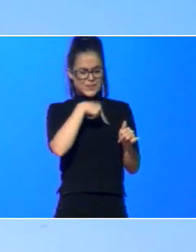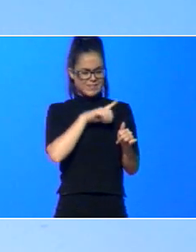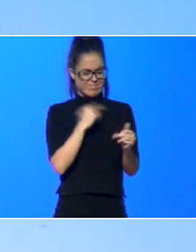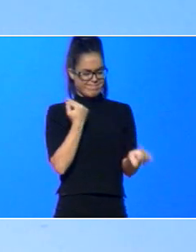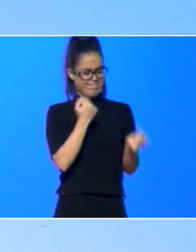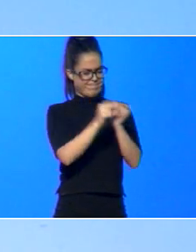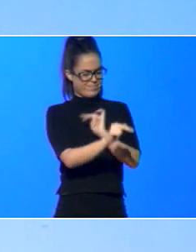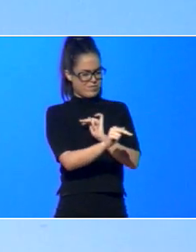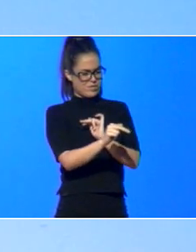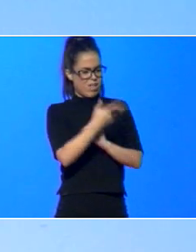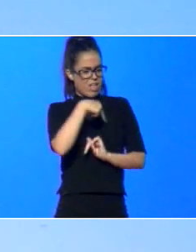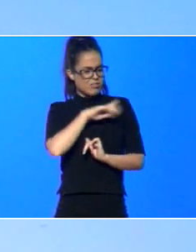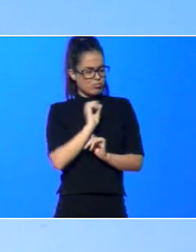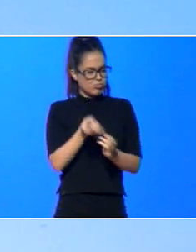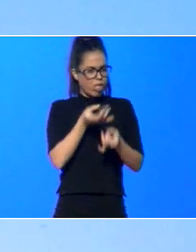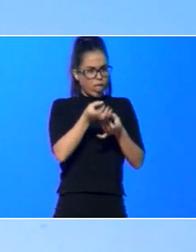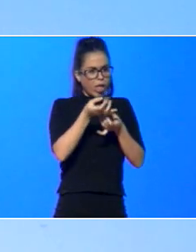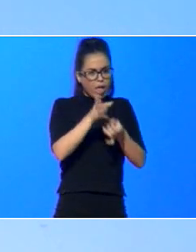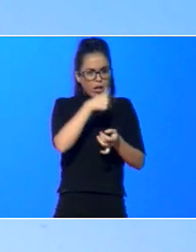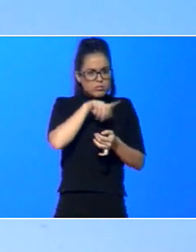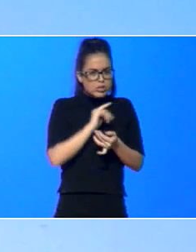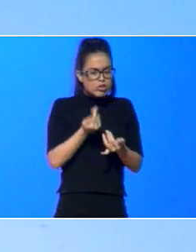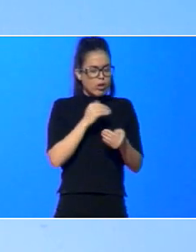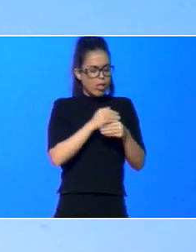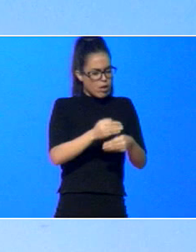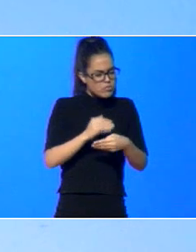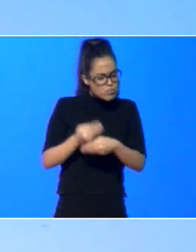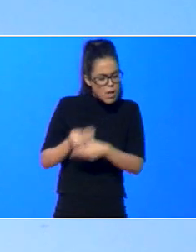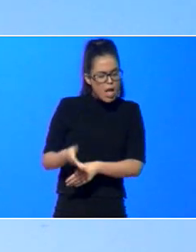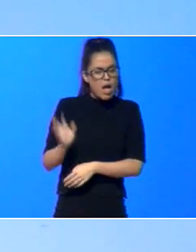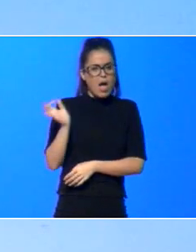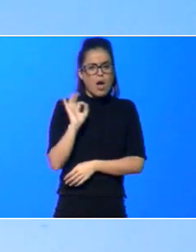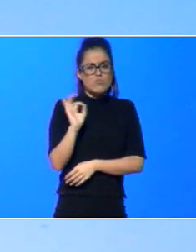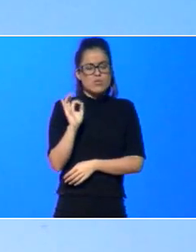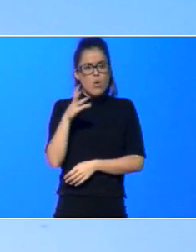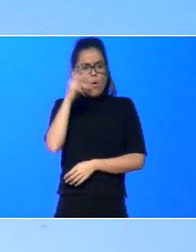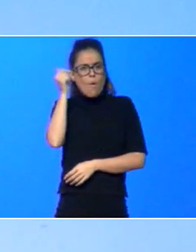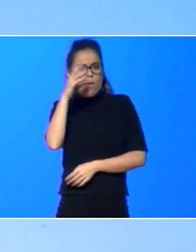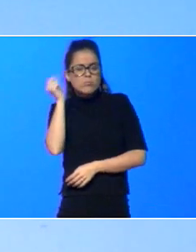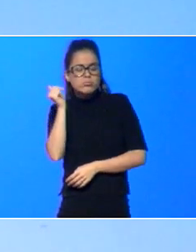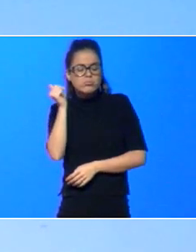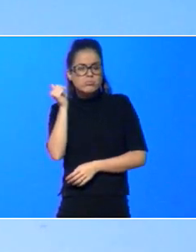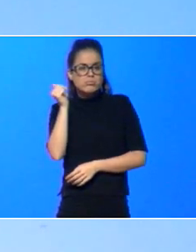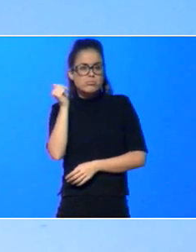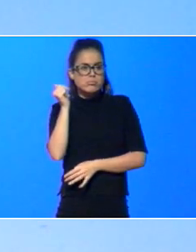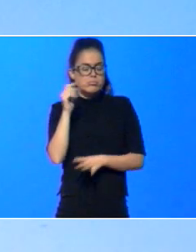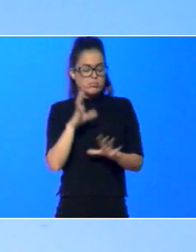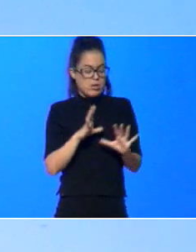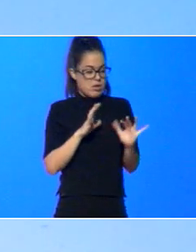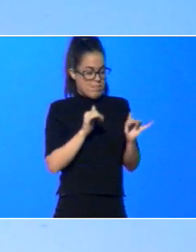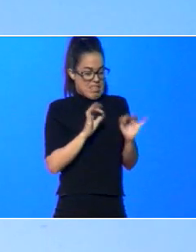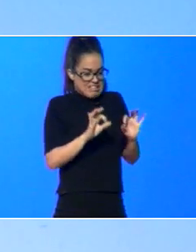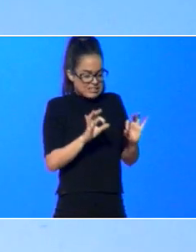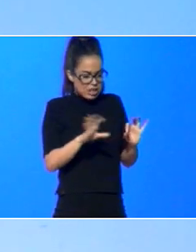conseguir superar esto y dar razones para conseguir que esto o ver como lo que partir